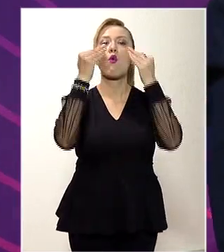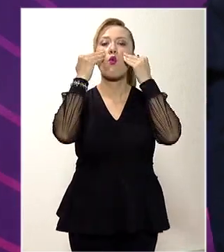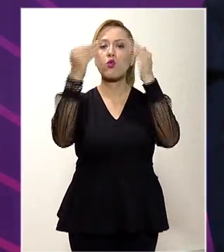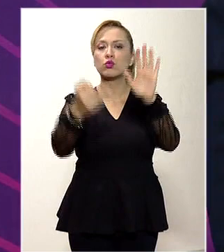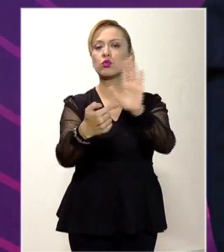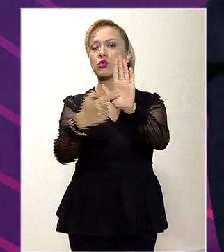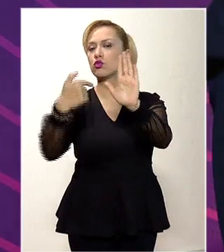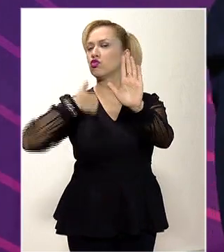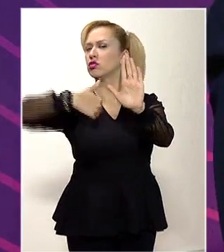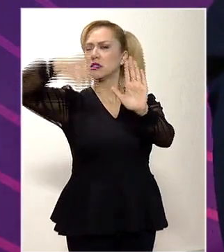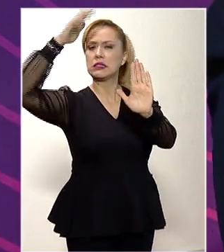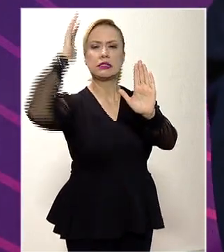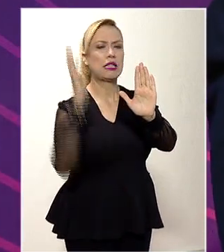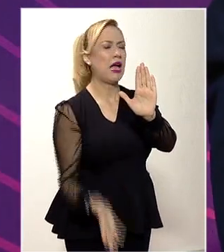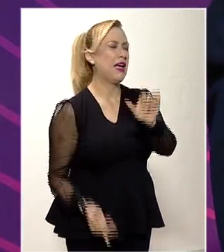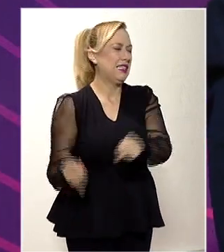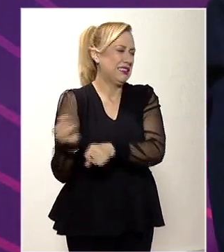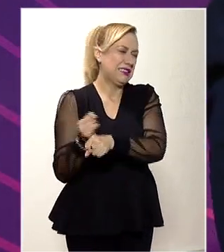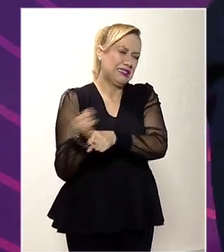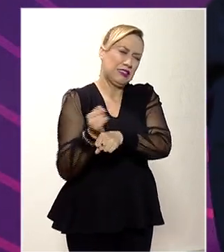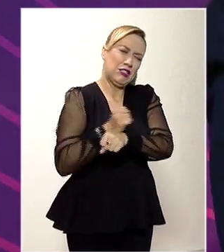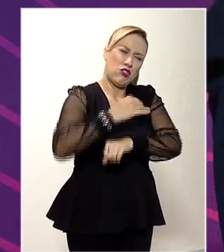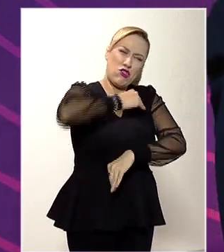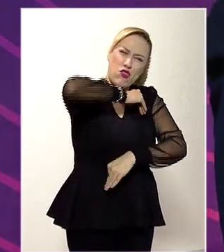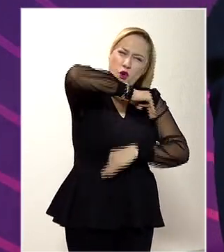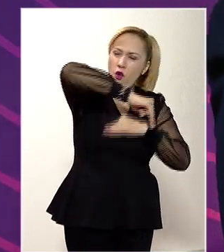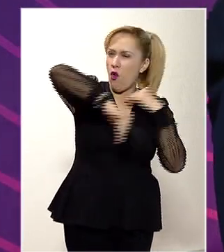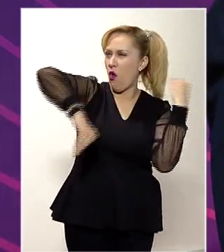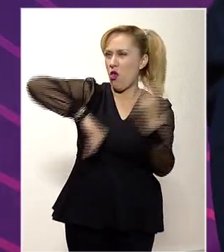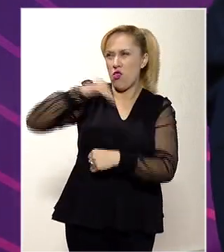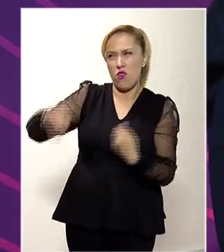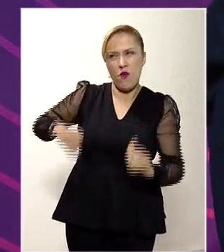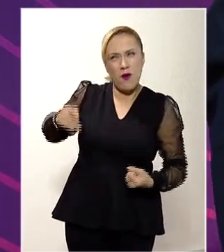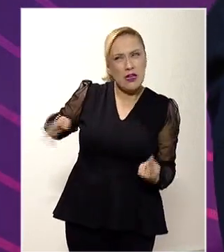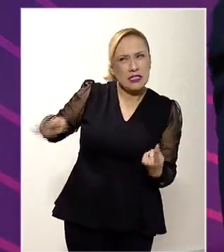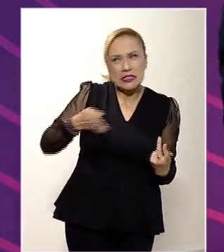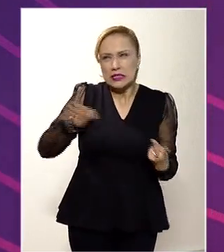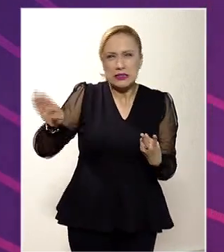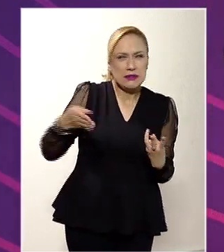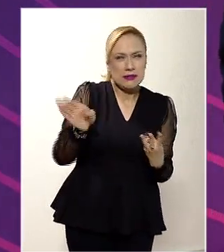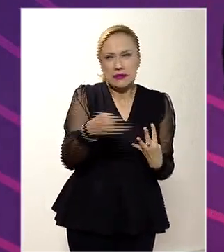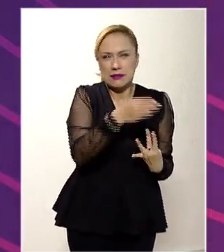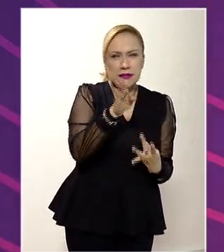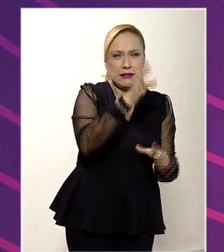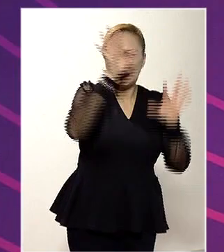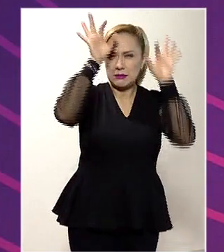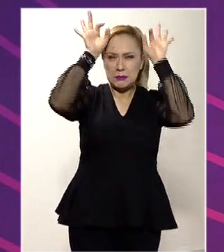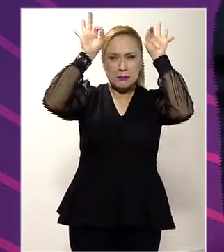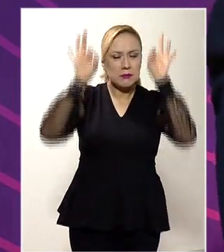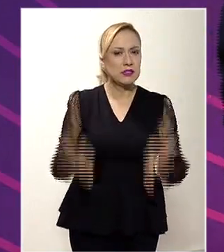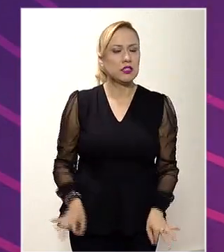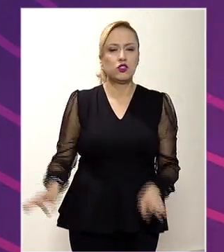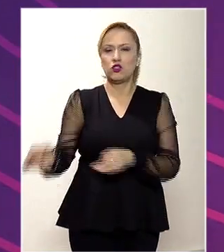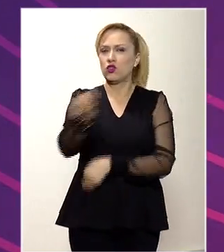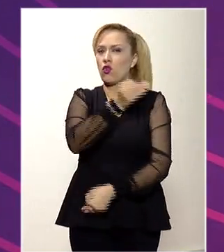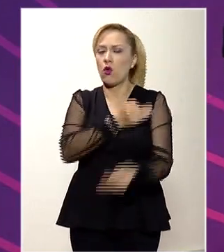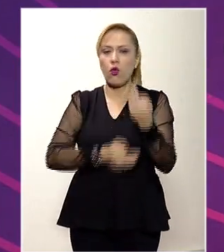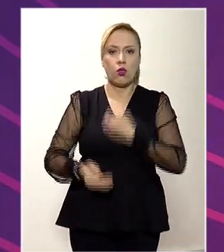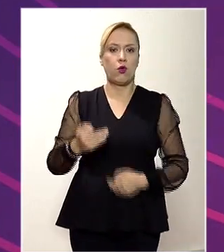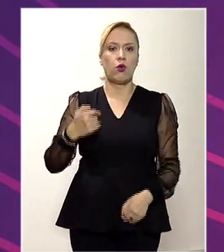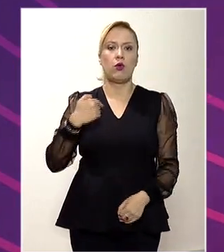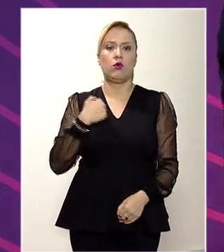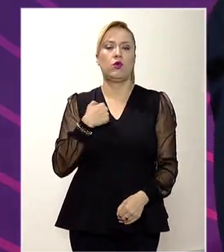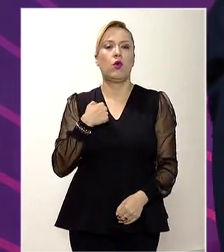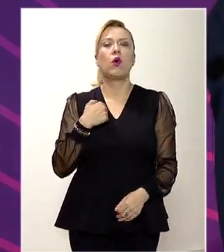agotó todas las líneas de investigación posibles mediante una investigación diligente. ¿Y qué significa una